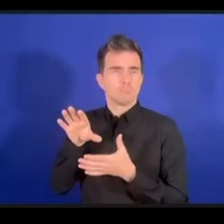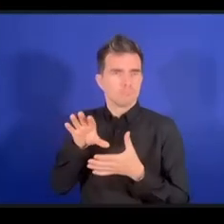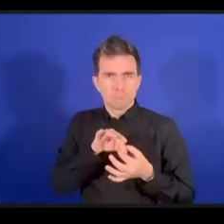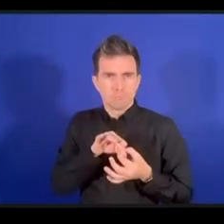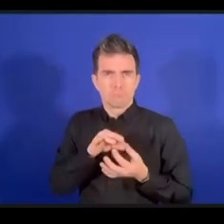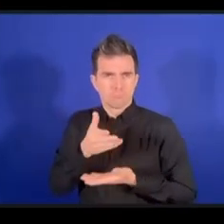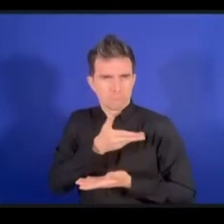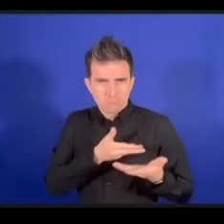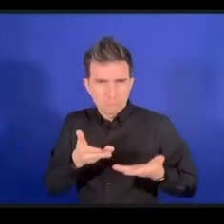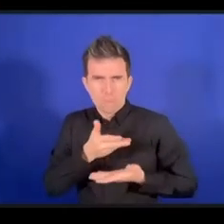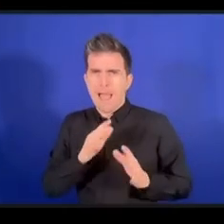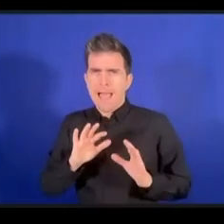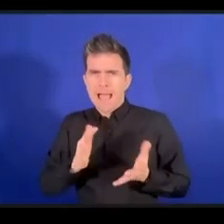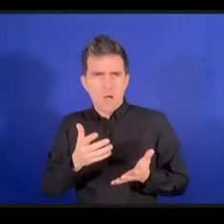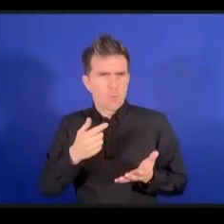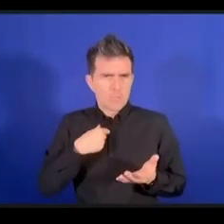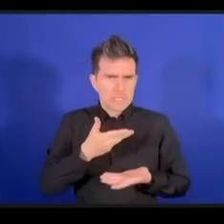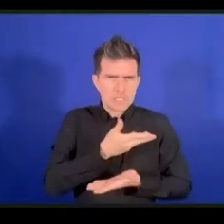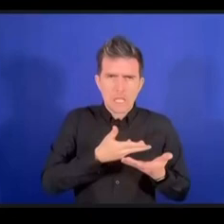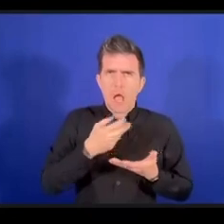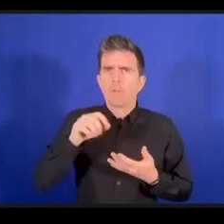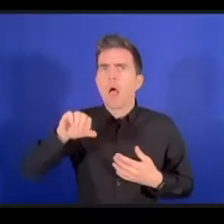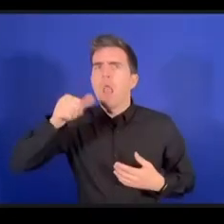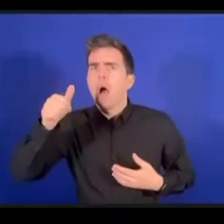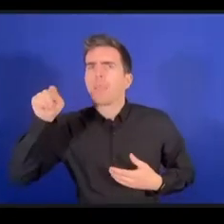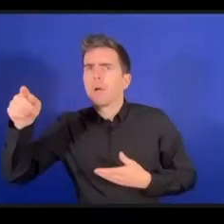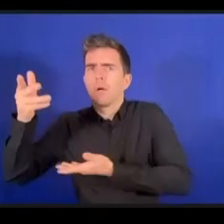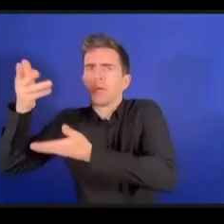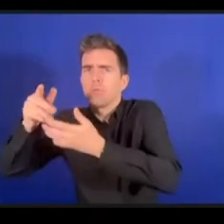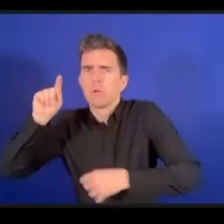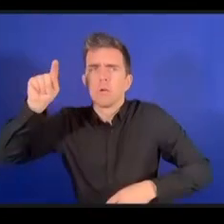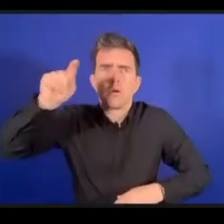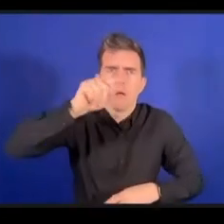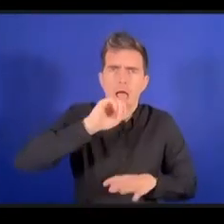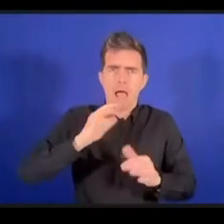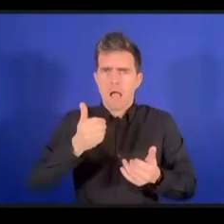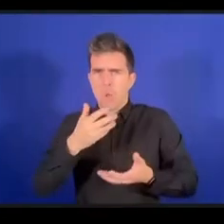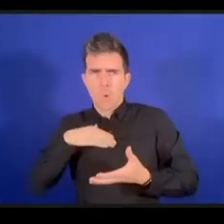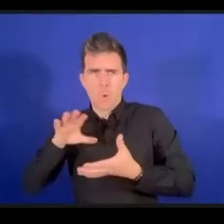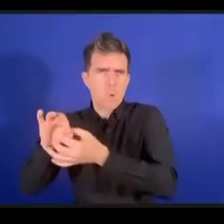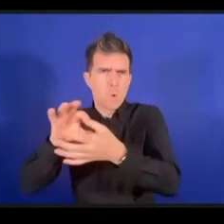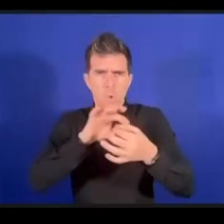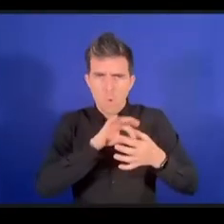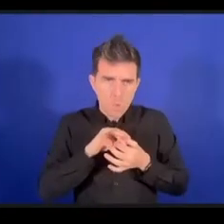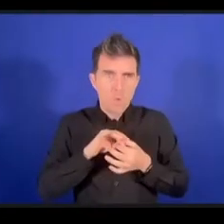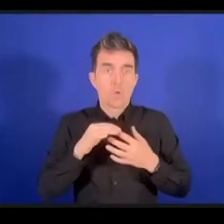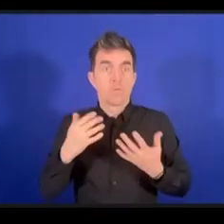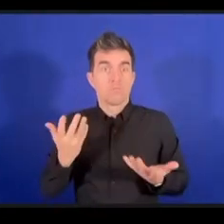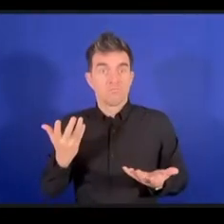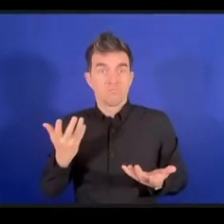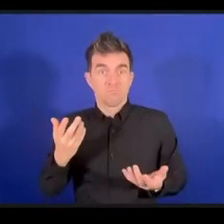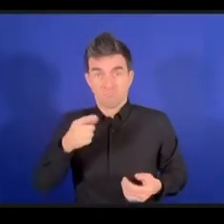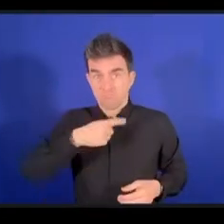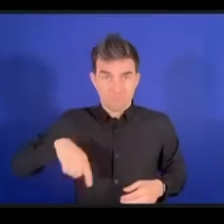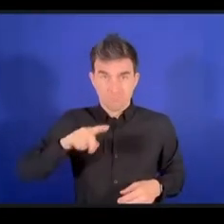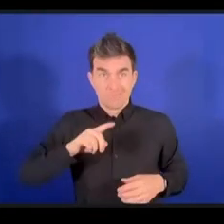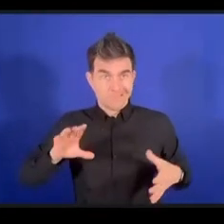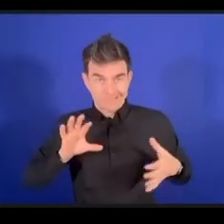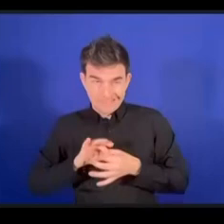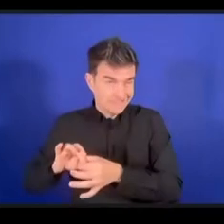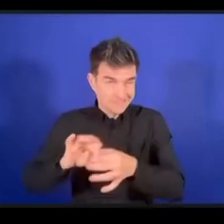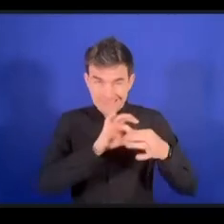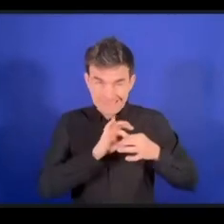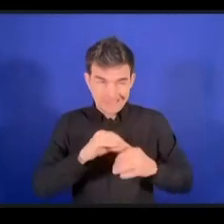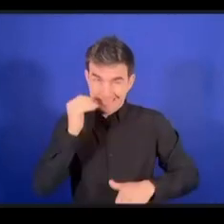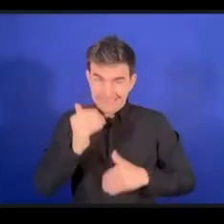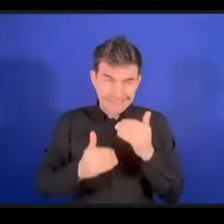más estamos dispuesto a estudiar como las distintas políticas de internet a lo mejor se adaptan o no se adaptan a